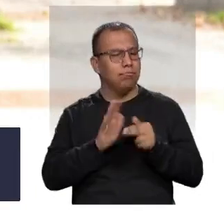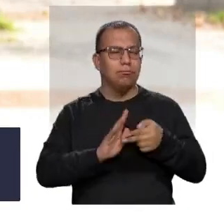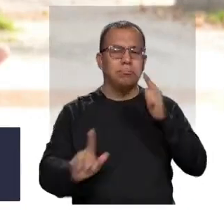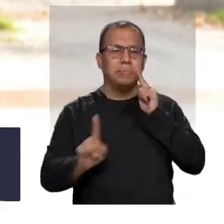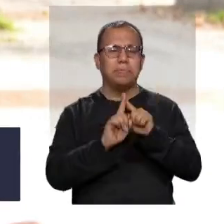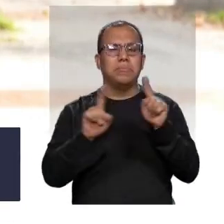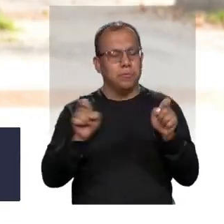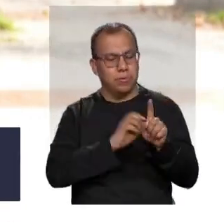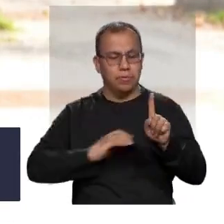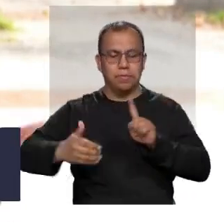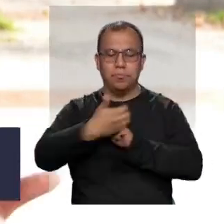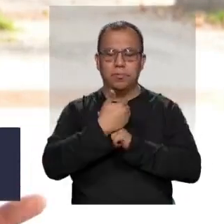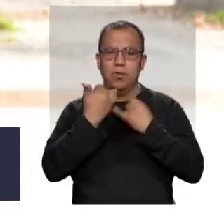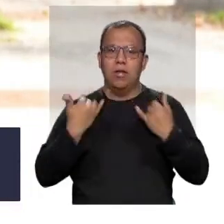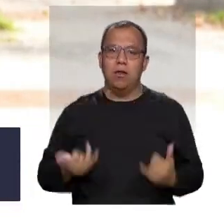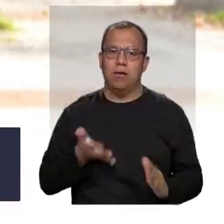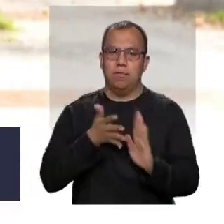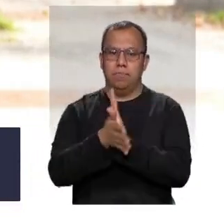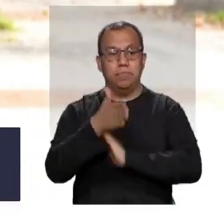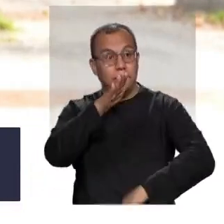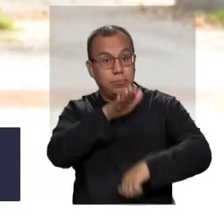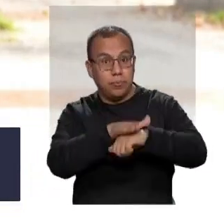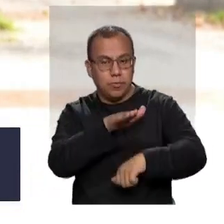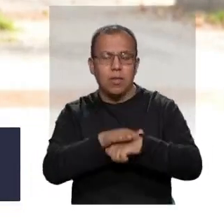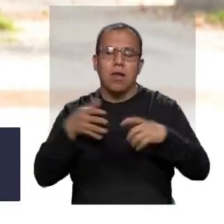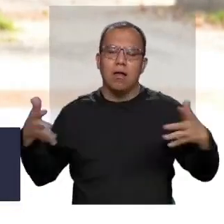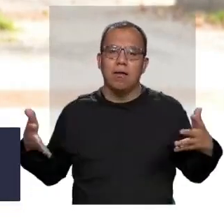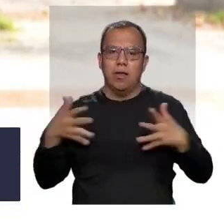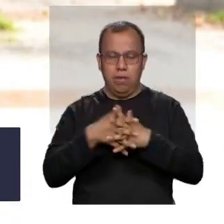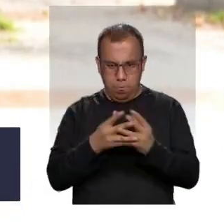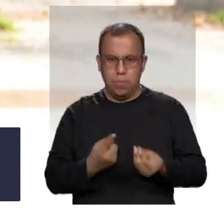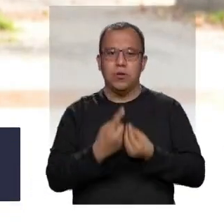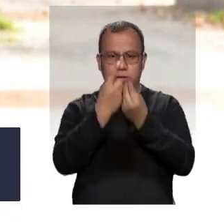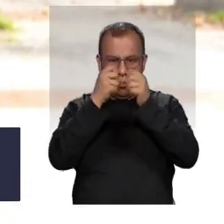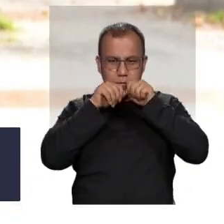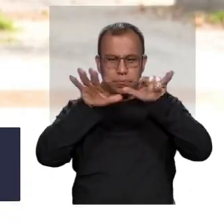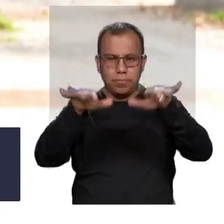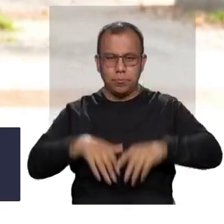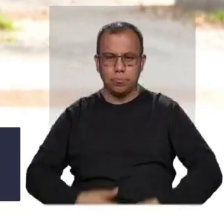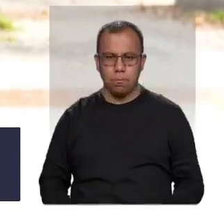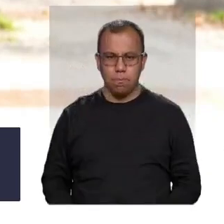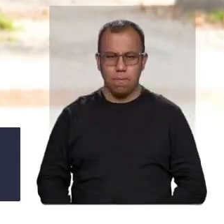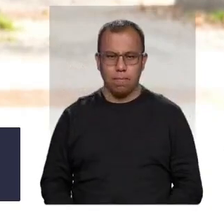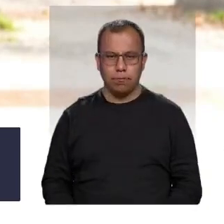fin de protegerlos, notificarlos y también integrarlos a políticas públicas.